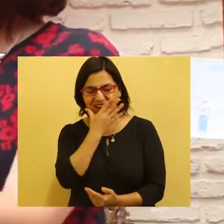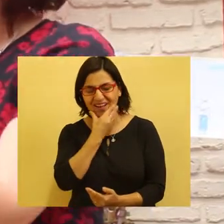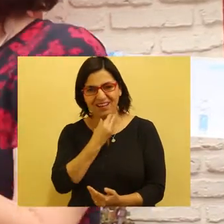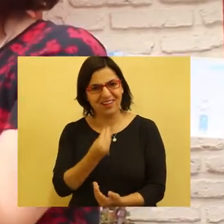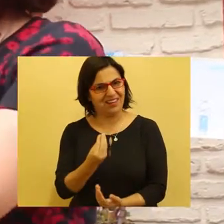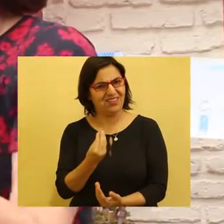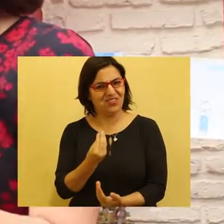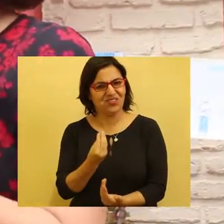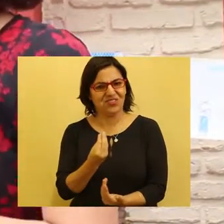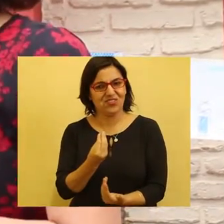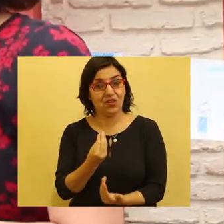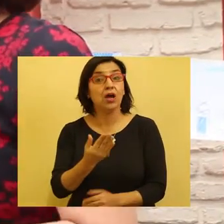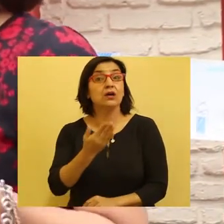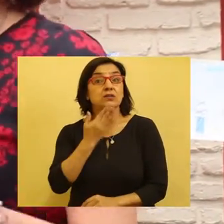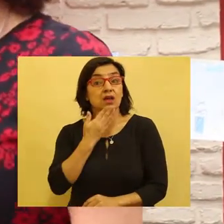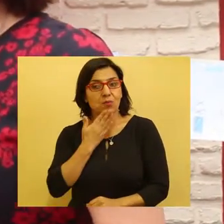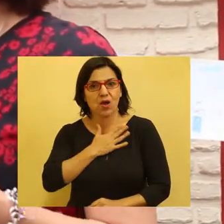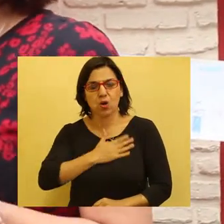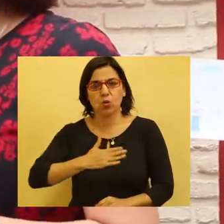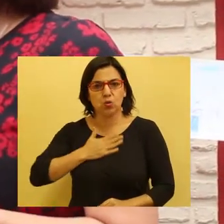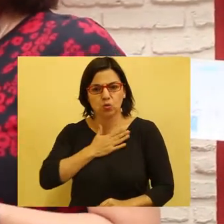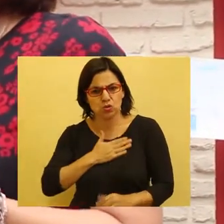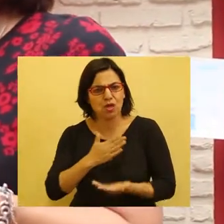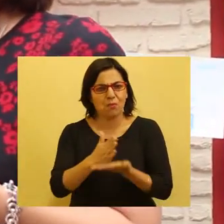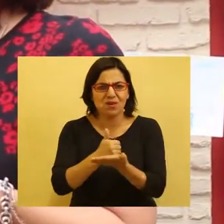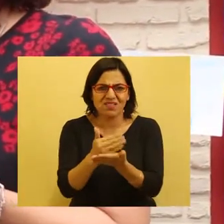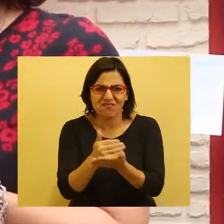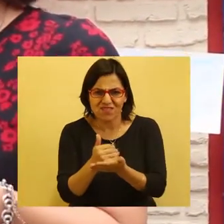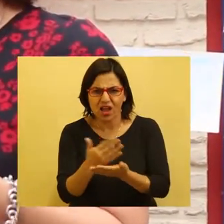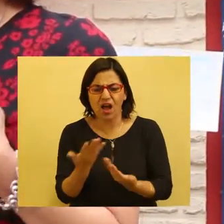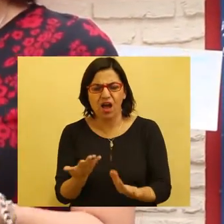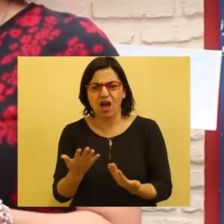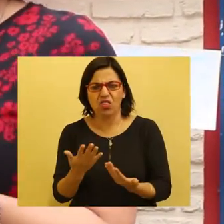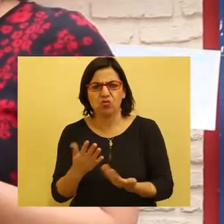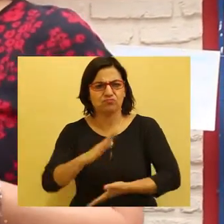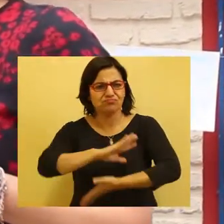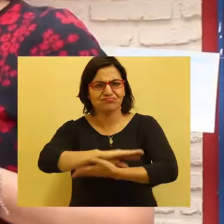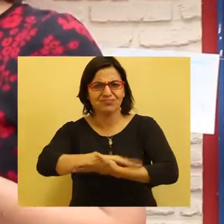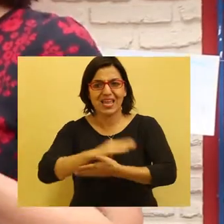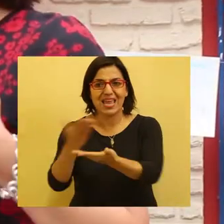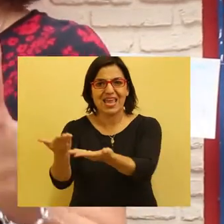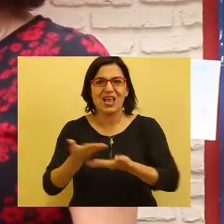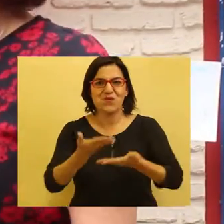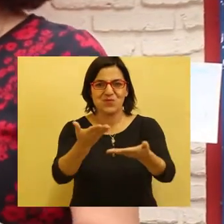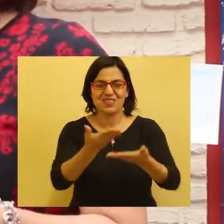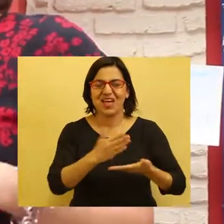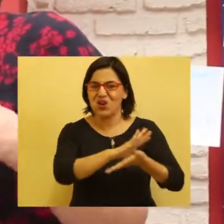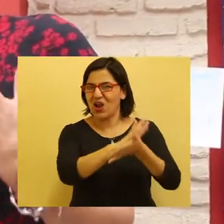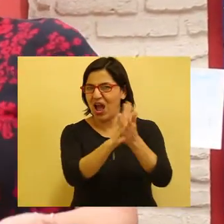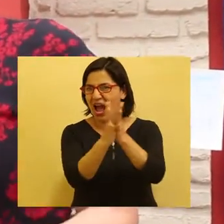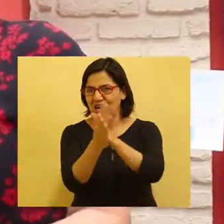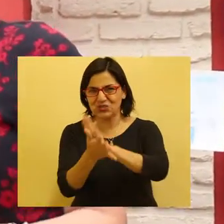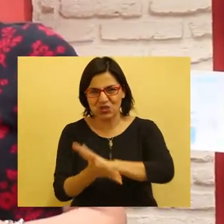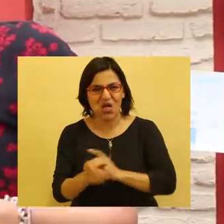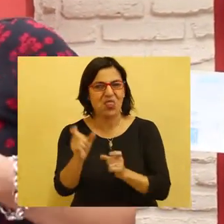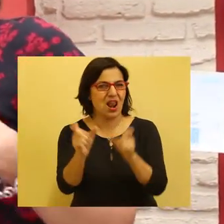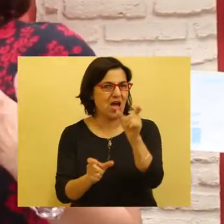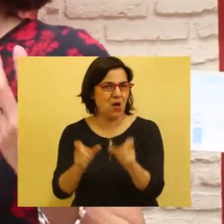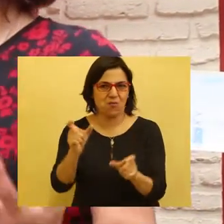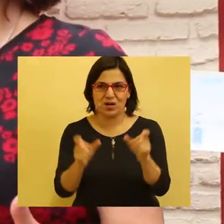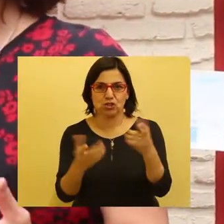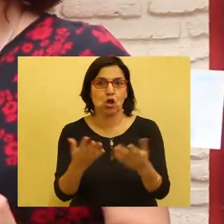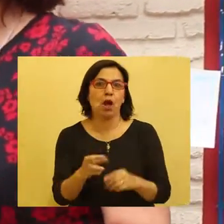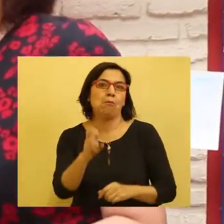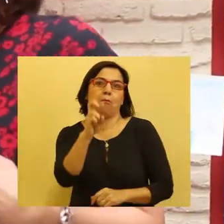es lindo, se nota el tiro. También me gustó que hayan organizado un acto en donde invitaron a todos los integrantes